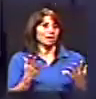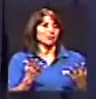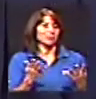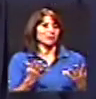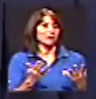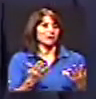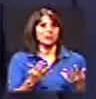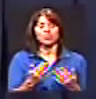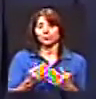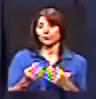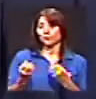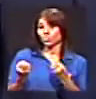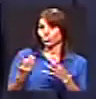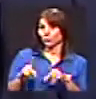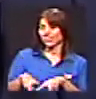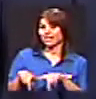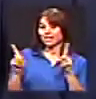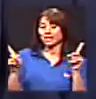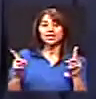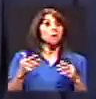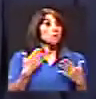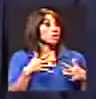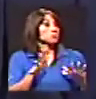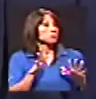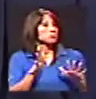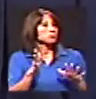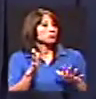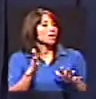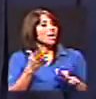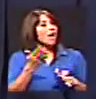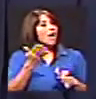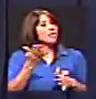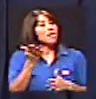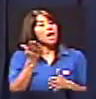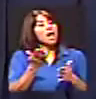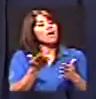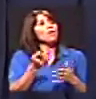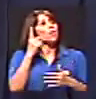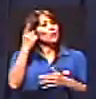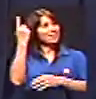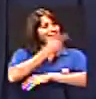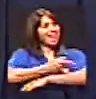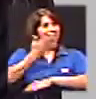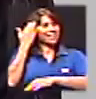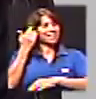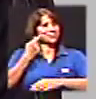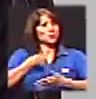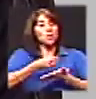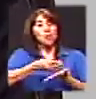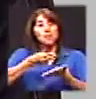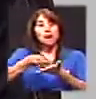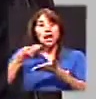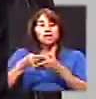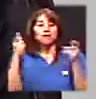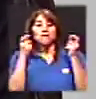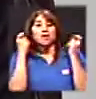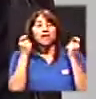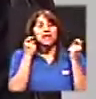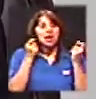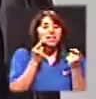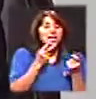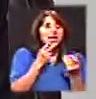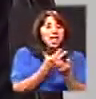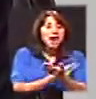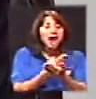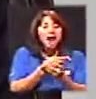Mucha. Es más, por ahí algún día nos encontramos yo haciendo mis compras en la Feria del Agricultor y usted no iba con bolsitas, sino que